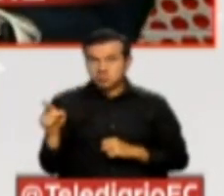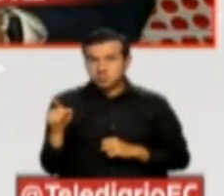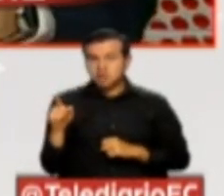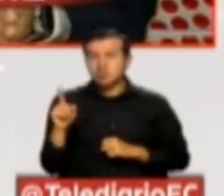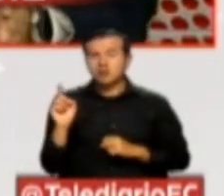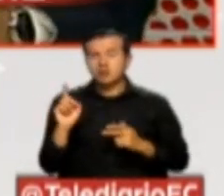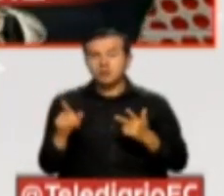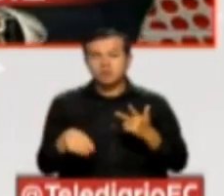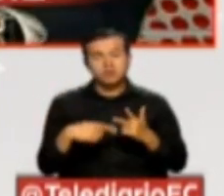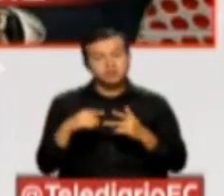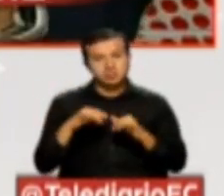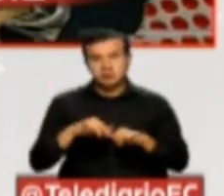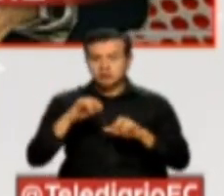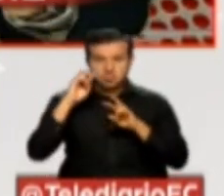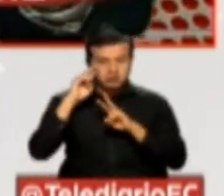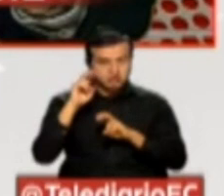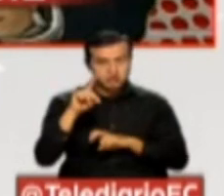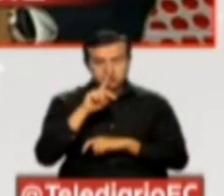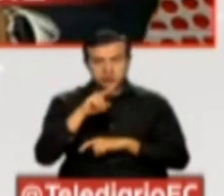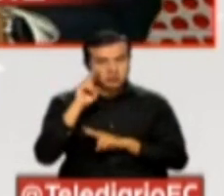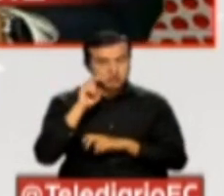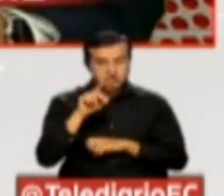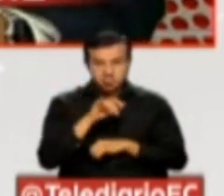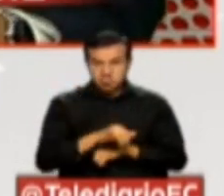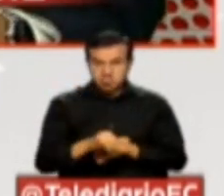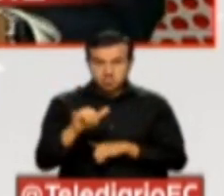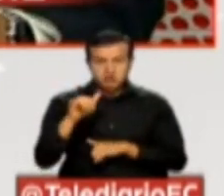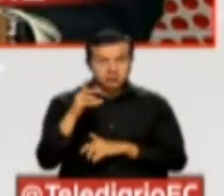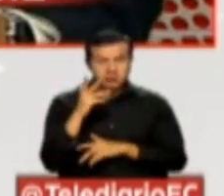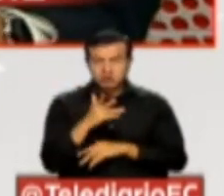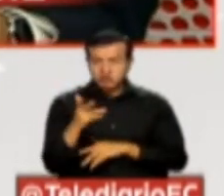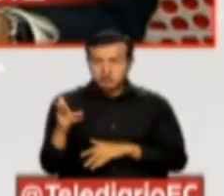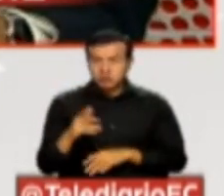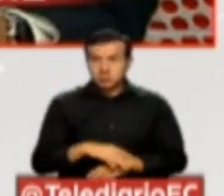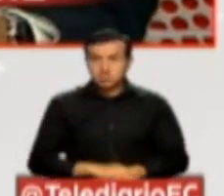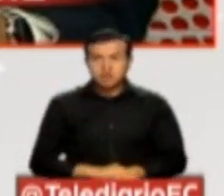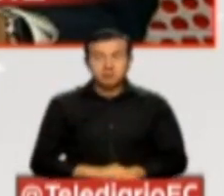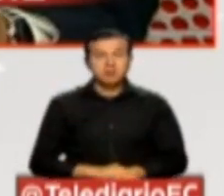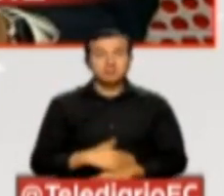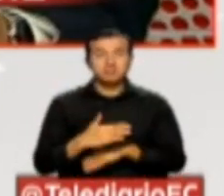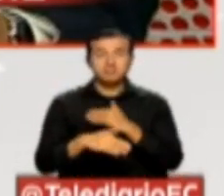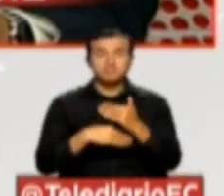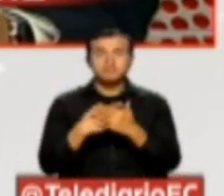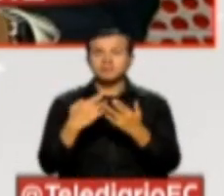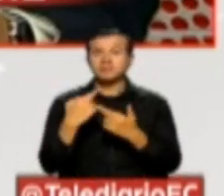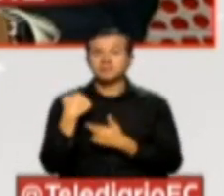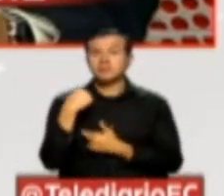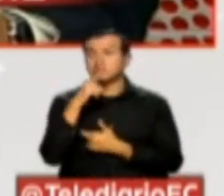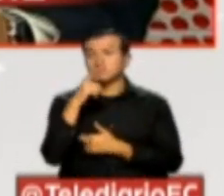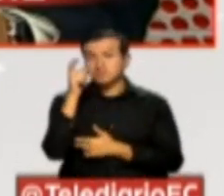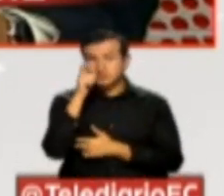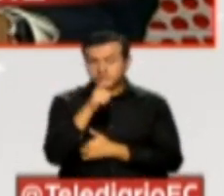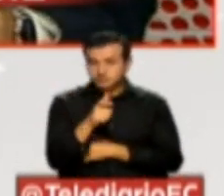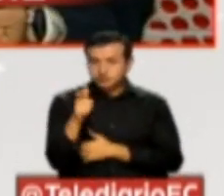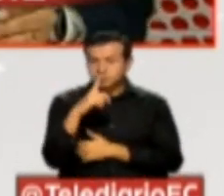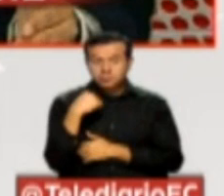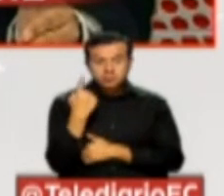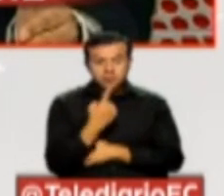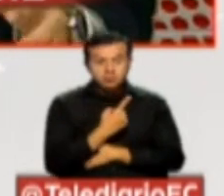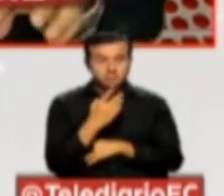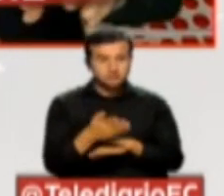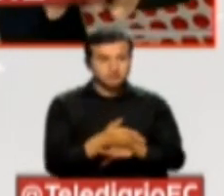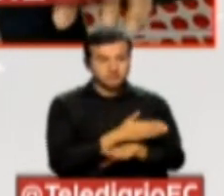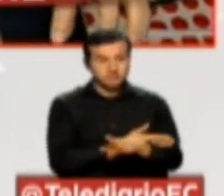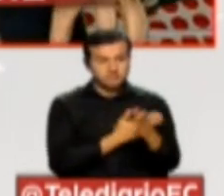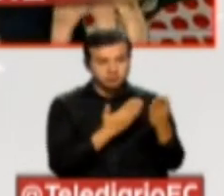a su vez continuar investigando en etapa de indagación previa. Eso ya básicamente depende de la Fiscalía, pero nosotros, por los